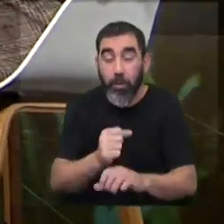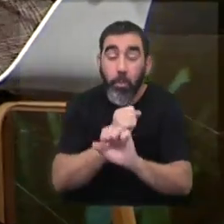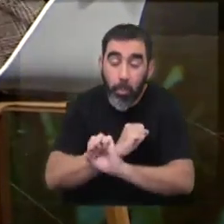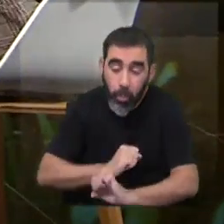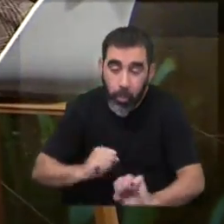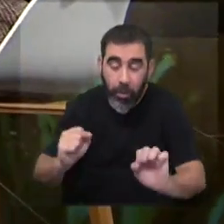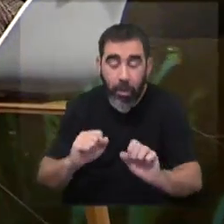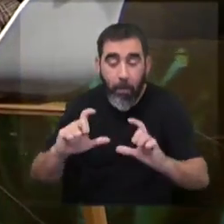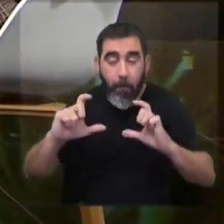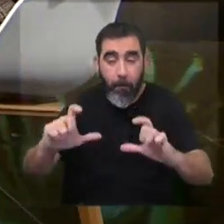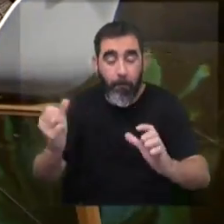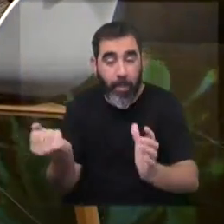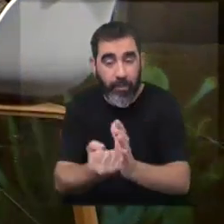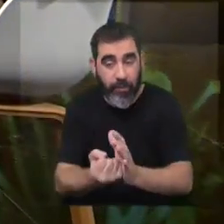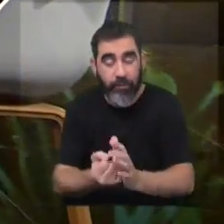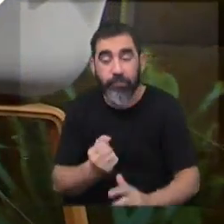una patente,